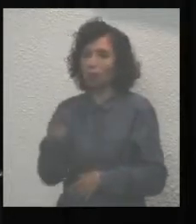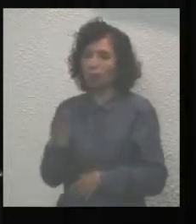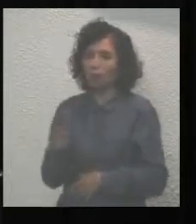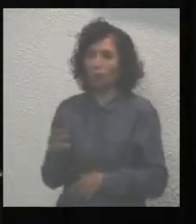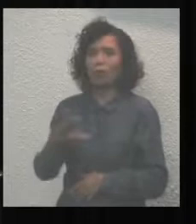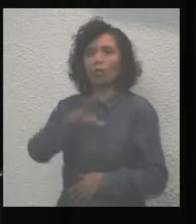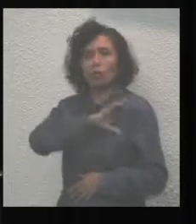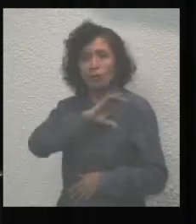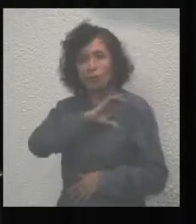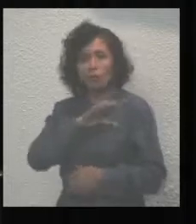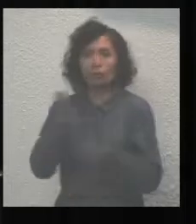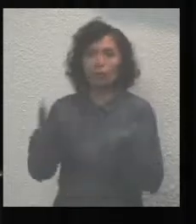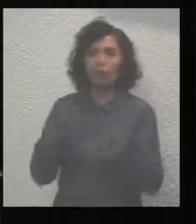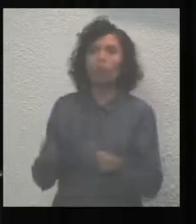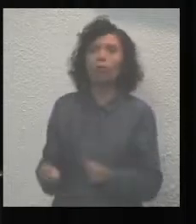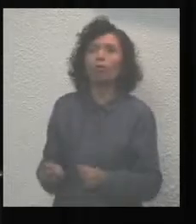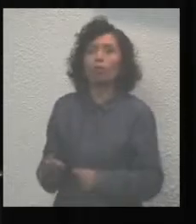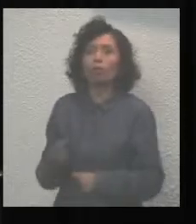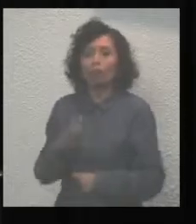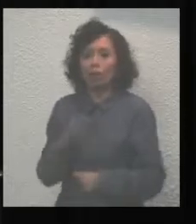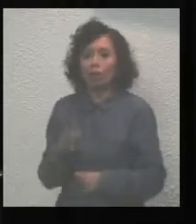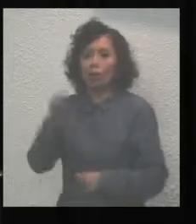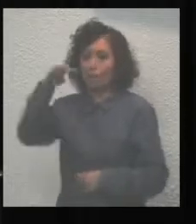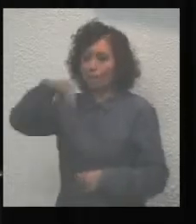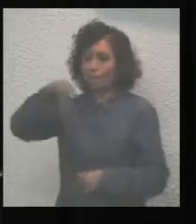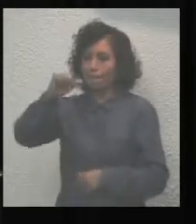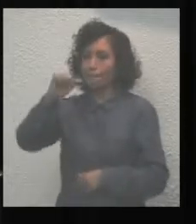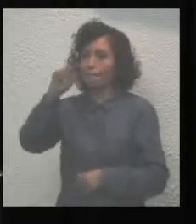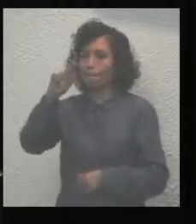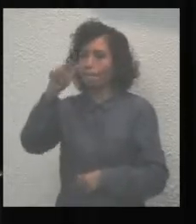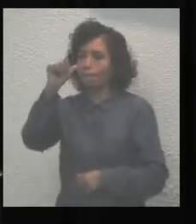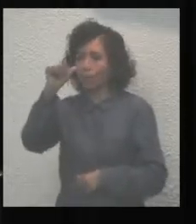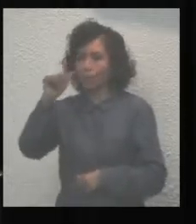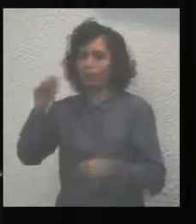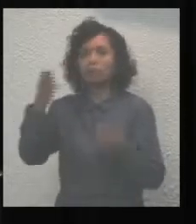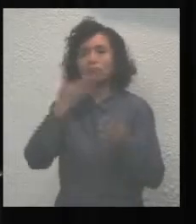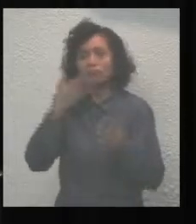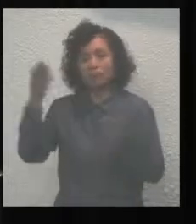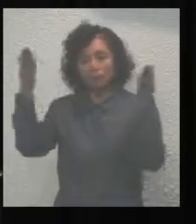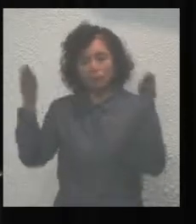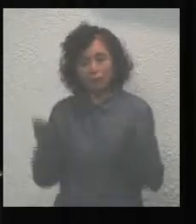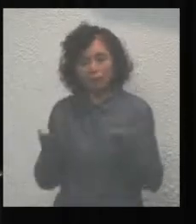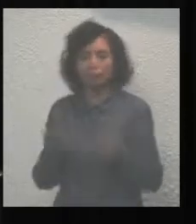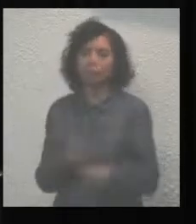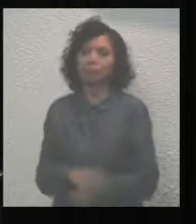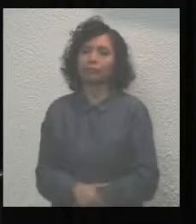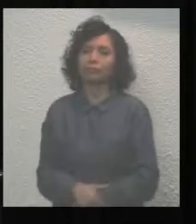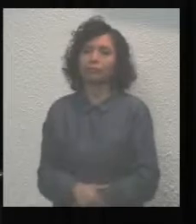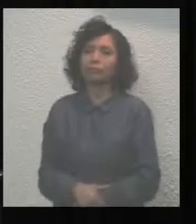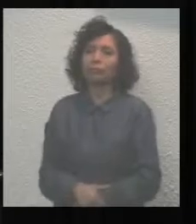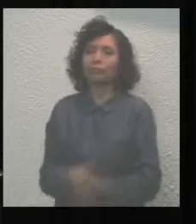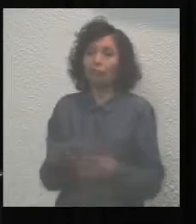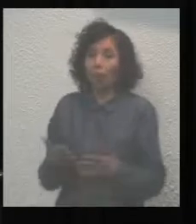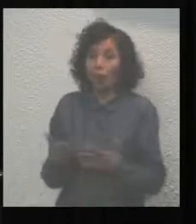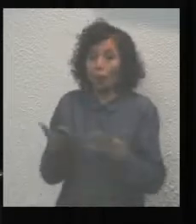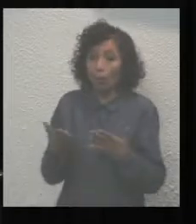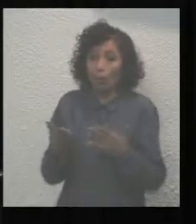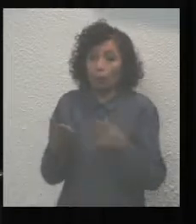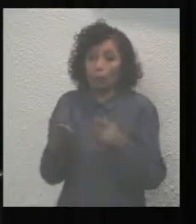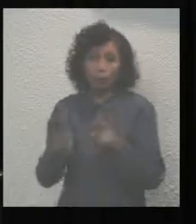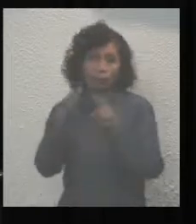afecto a nuestra gobernadora Mara Lezama. Bienvenida a este recinto. Por el bien de